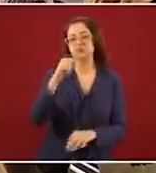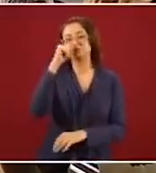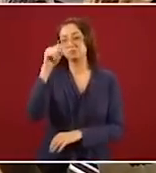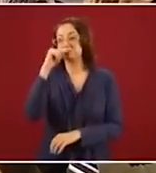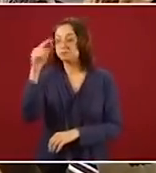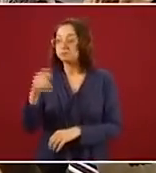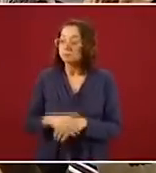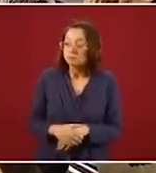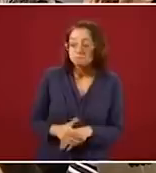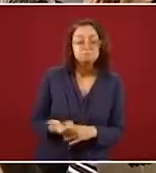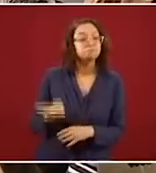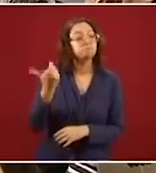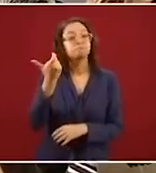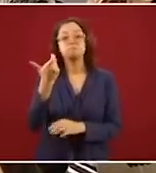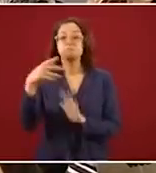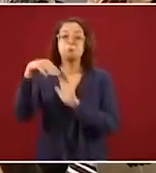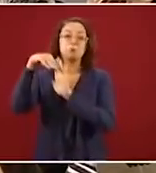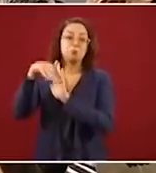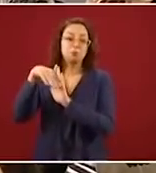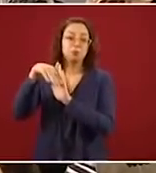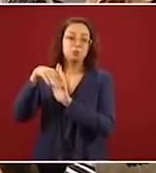está